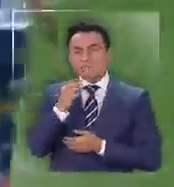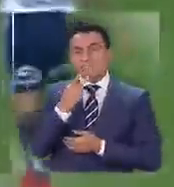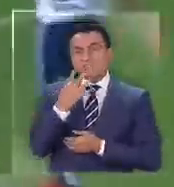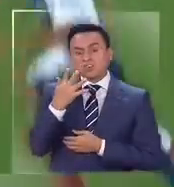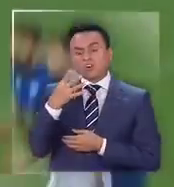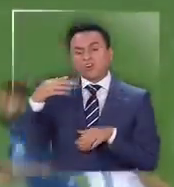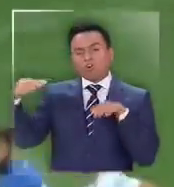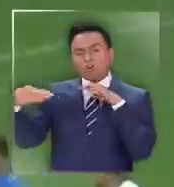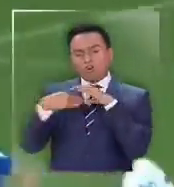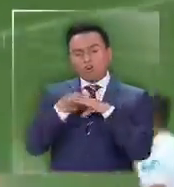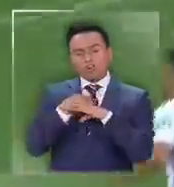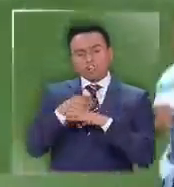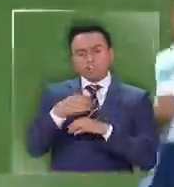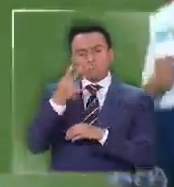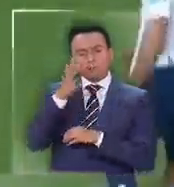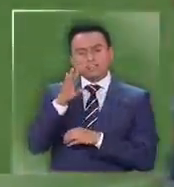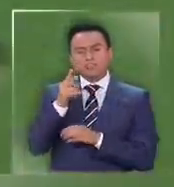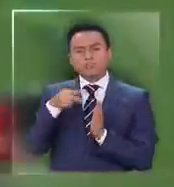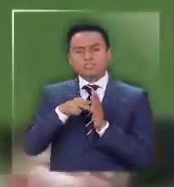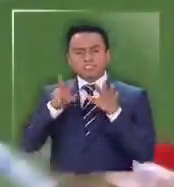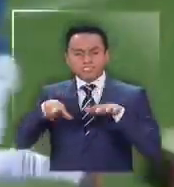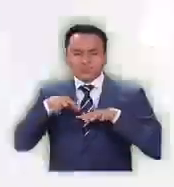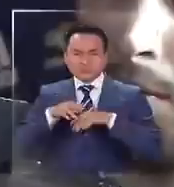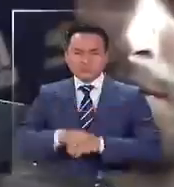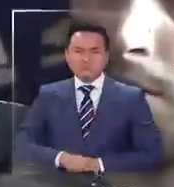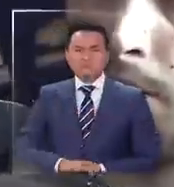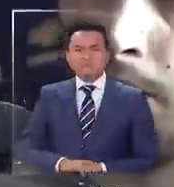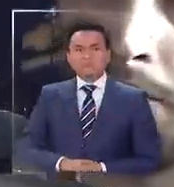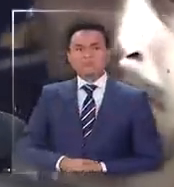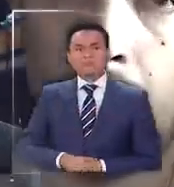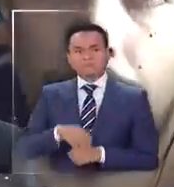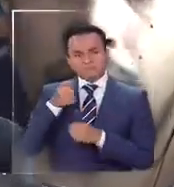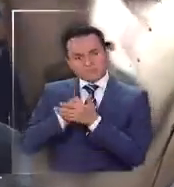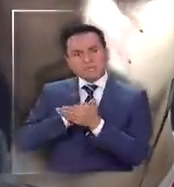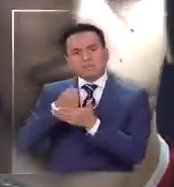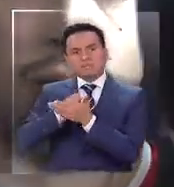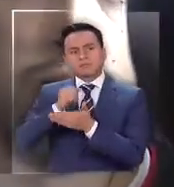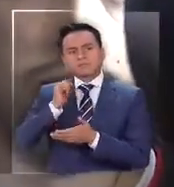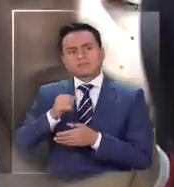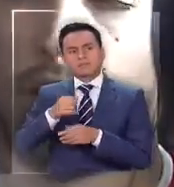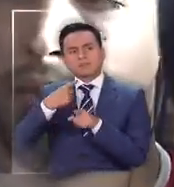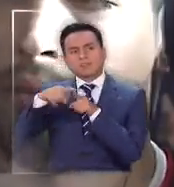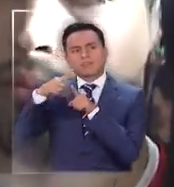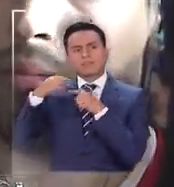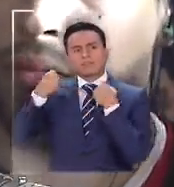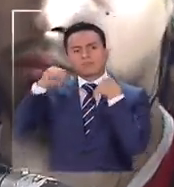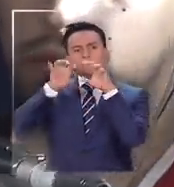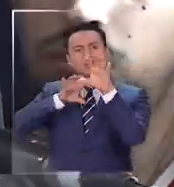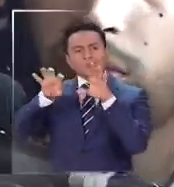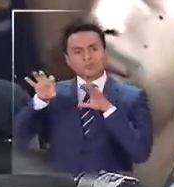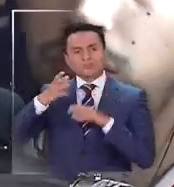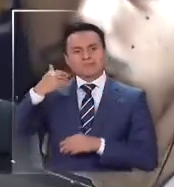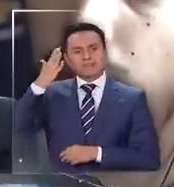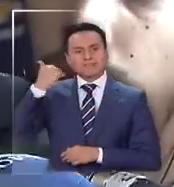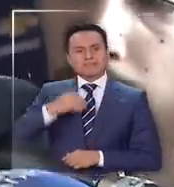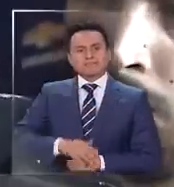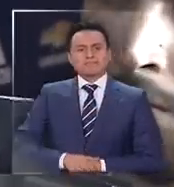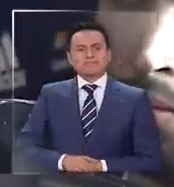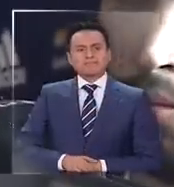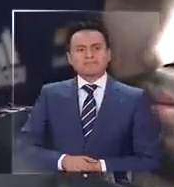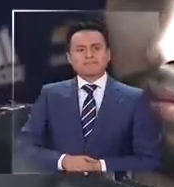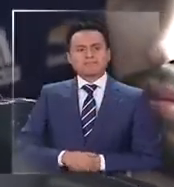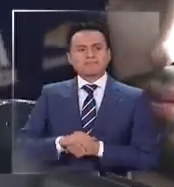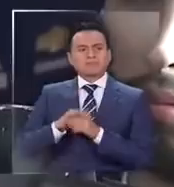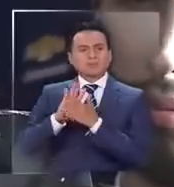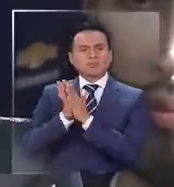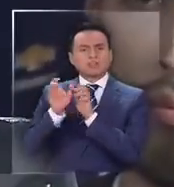25 goles solo en este 2018. Y la vamos a pelear y como otras veces hemos ganado hartas cosas con todo el apoyo de